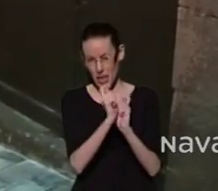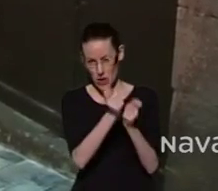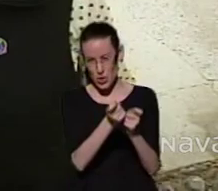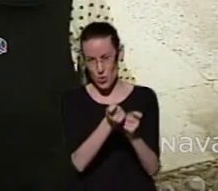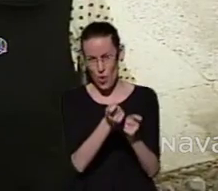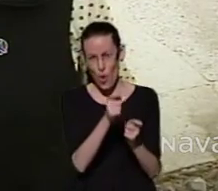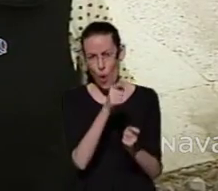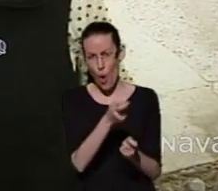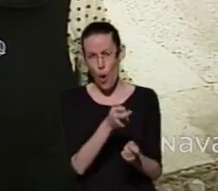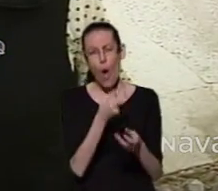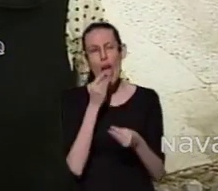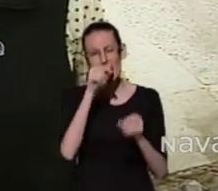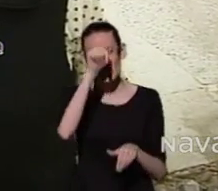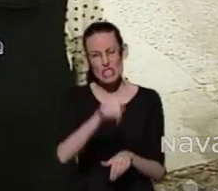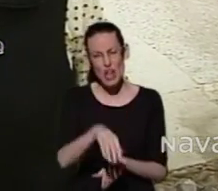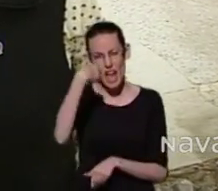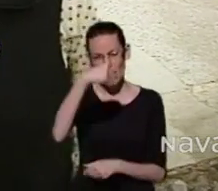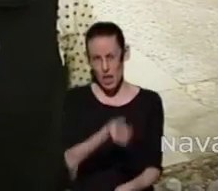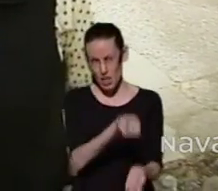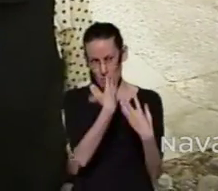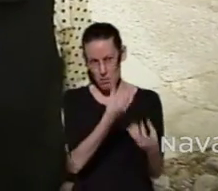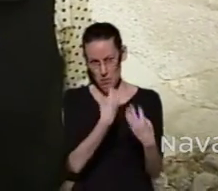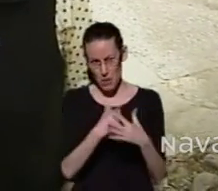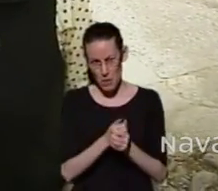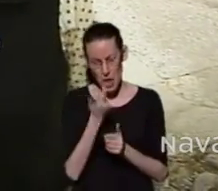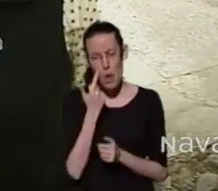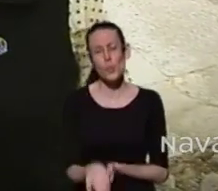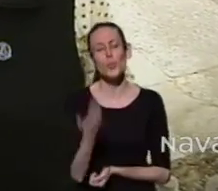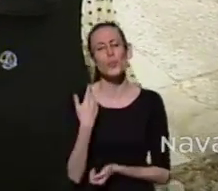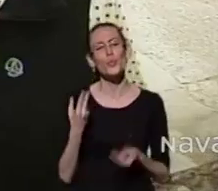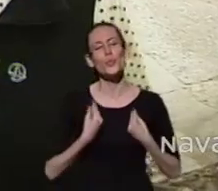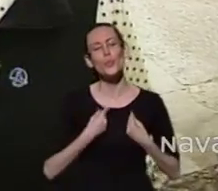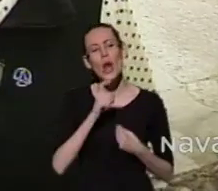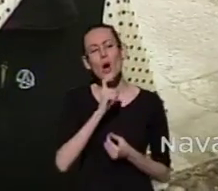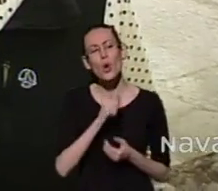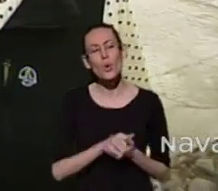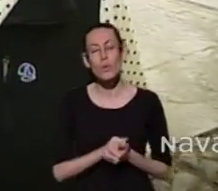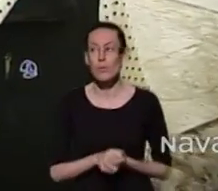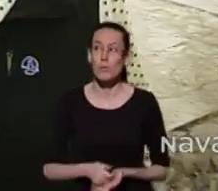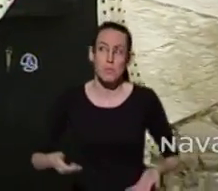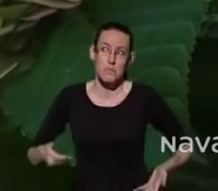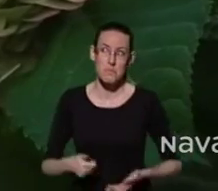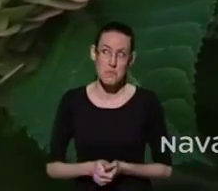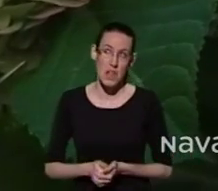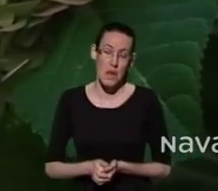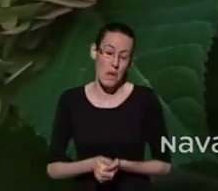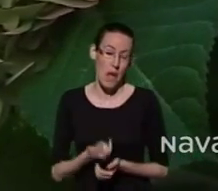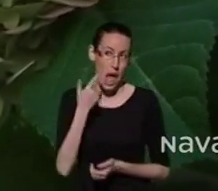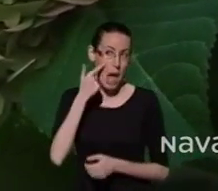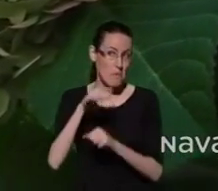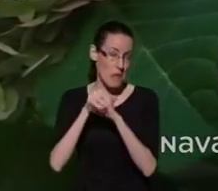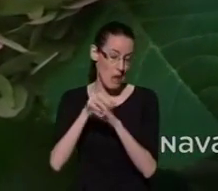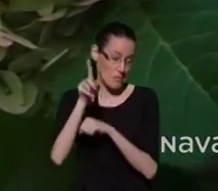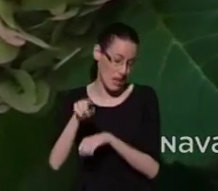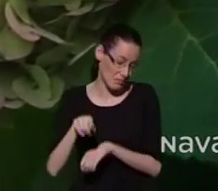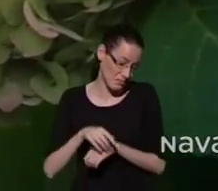¿tú me cuentas alguna historia de aquí de Sumbilla y recordamos cómo era la vida antes? Bueno, procuraremos ser amigos. Hay un dicho